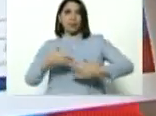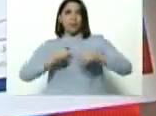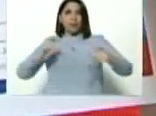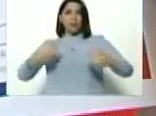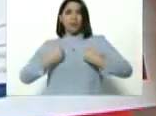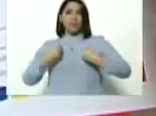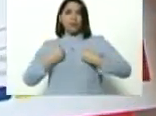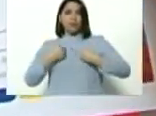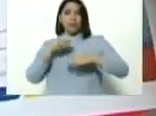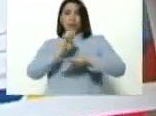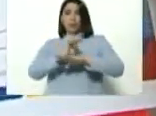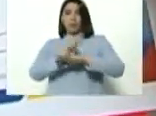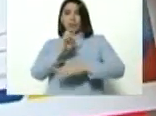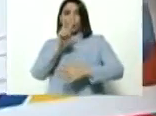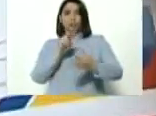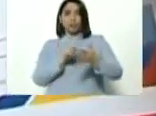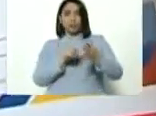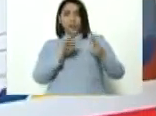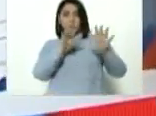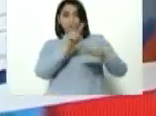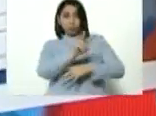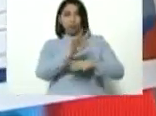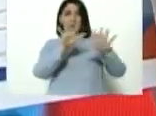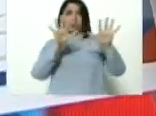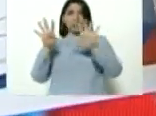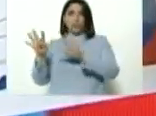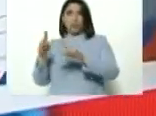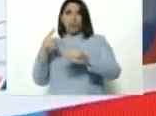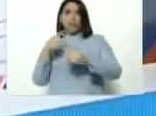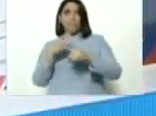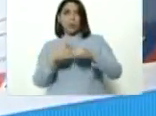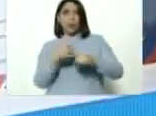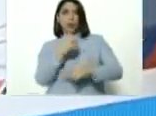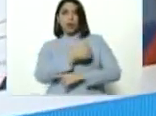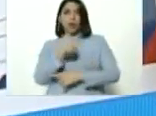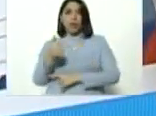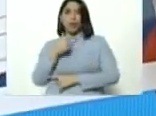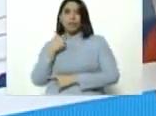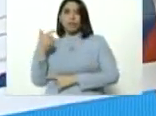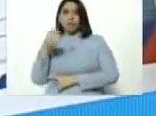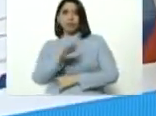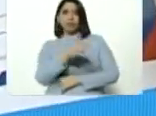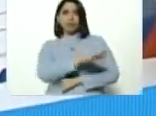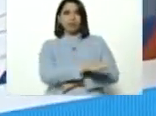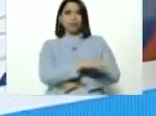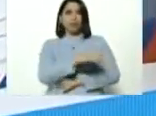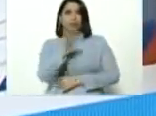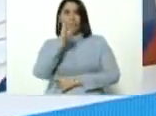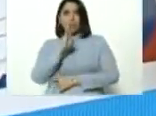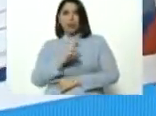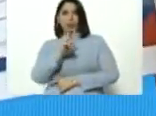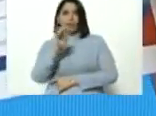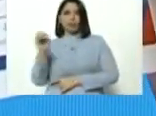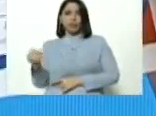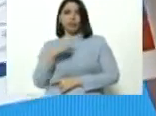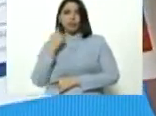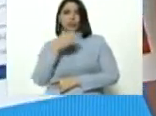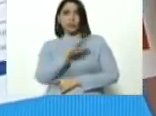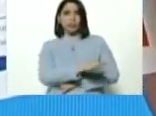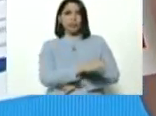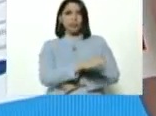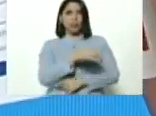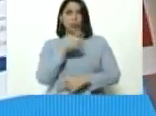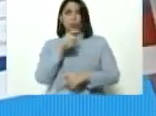Ecuador 219 fallecidos por cada millón de habitantes, Brasil 200 fallecidos por cada millón de habitantes,